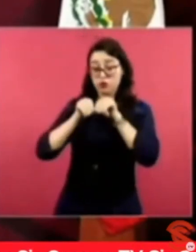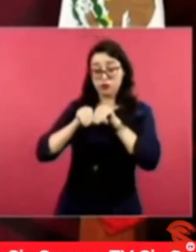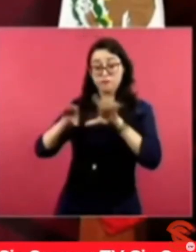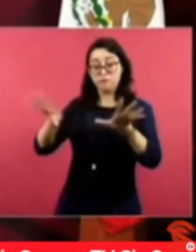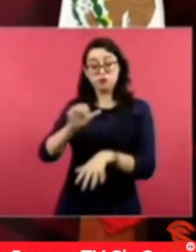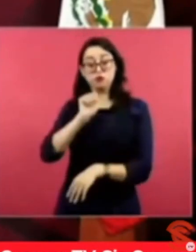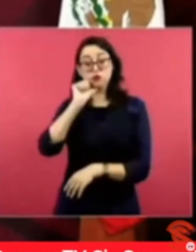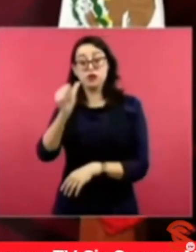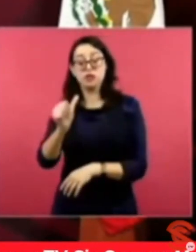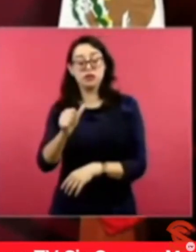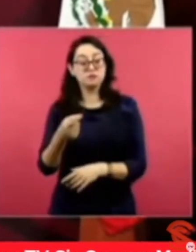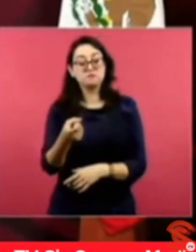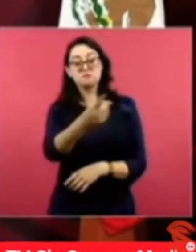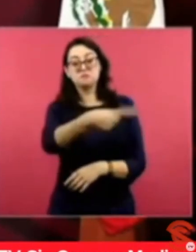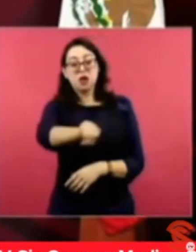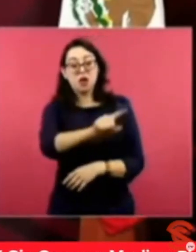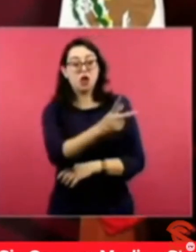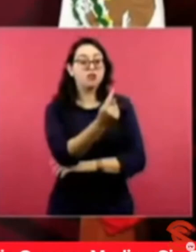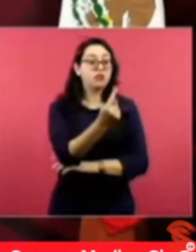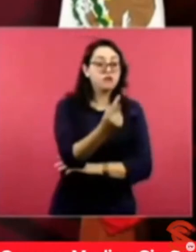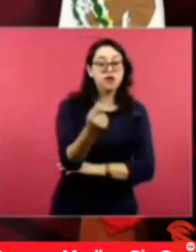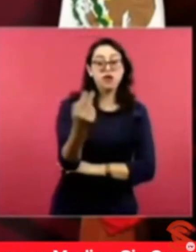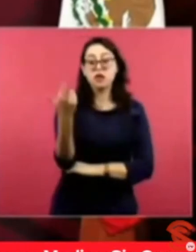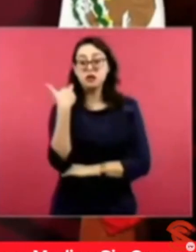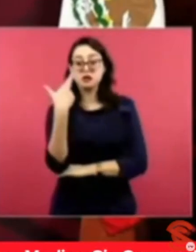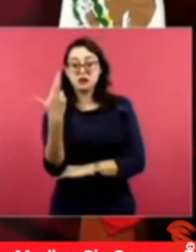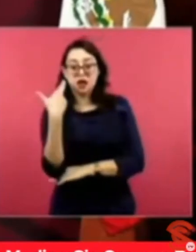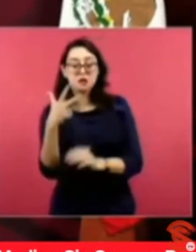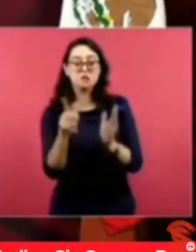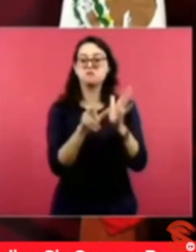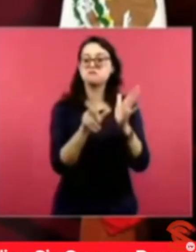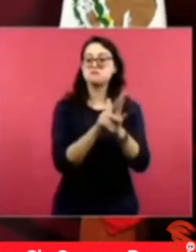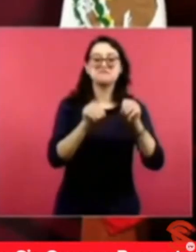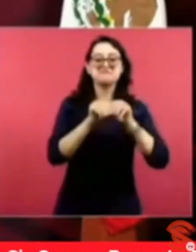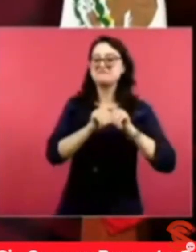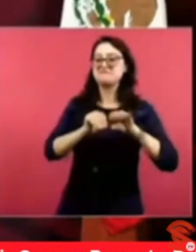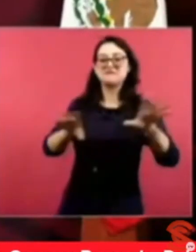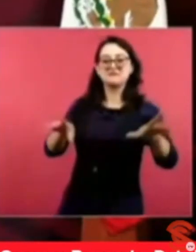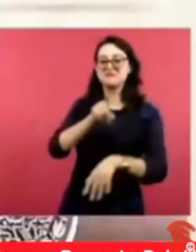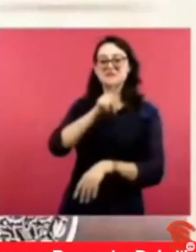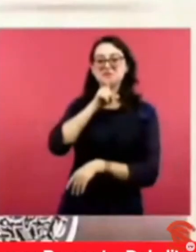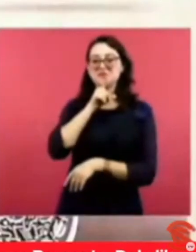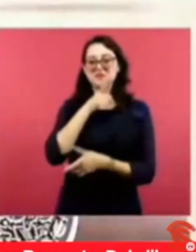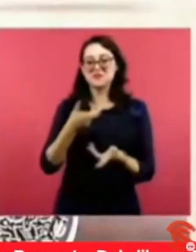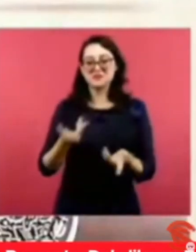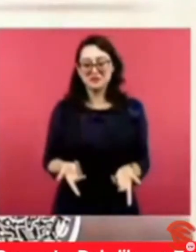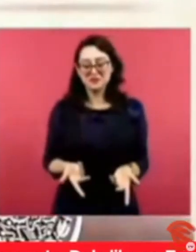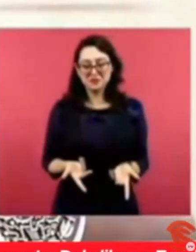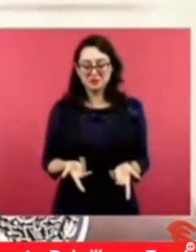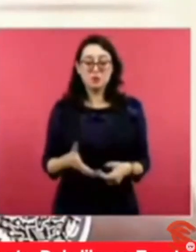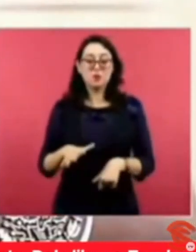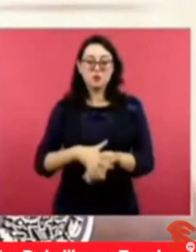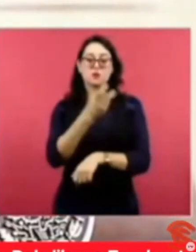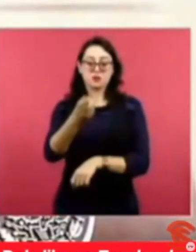en ningún lado. Sale de que un grupo,